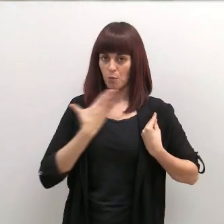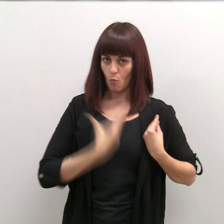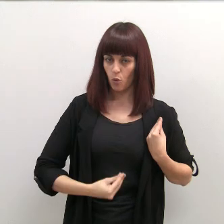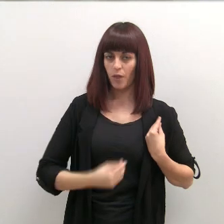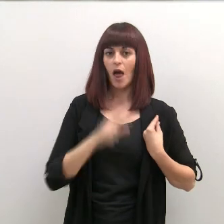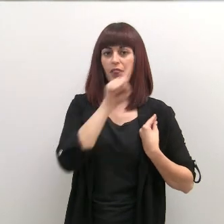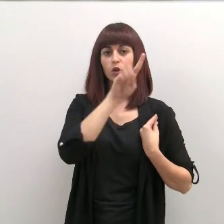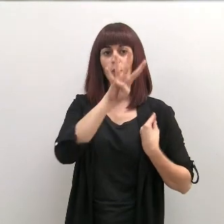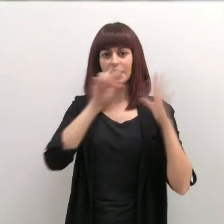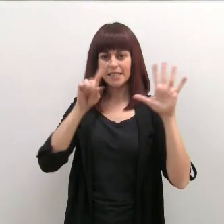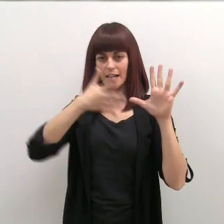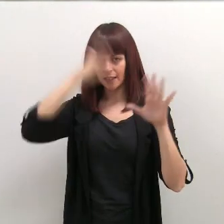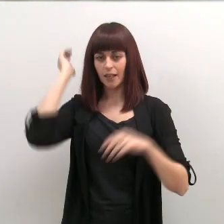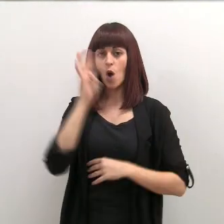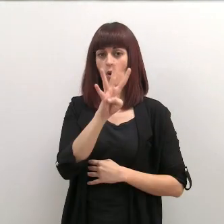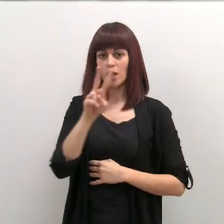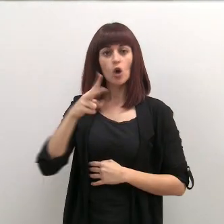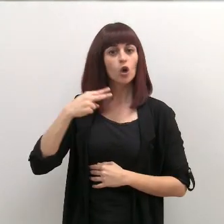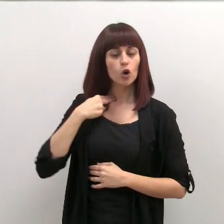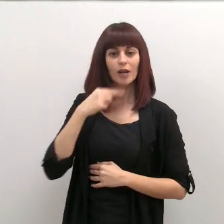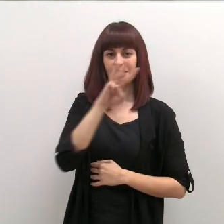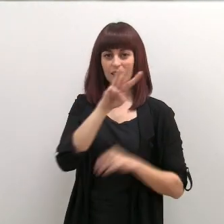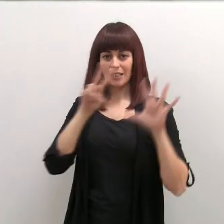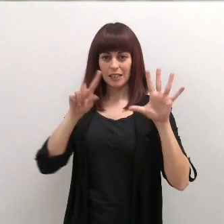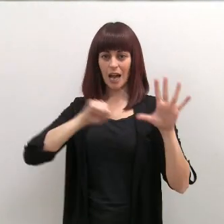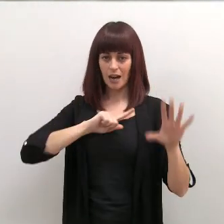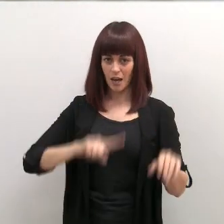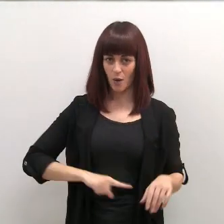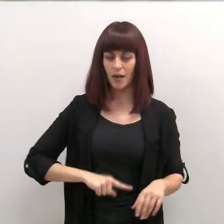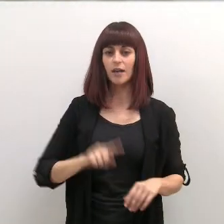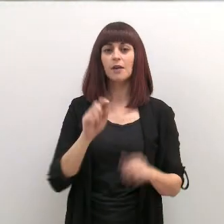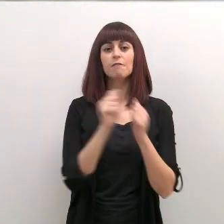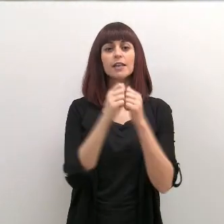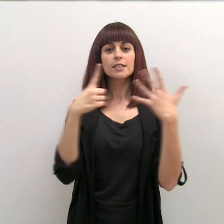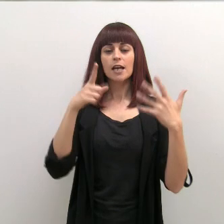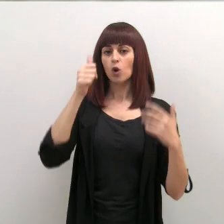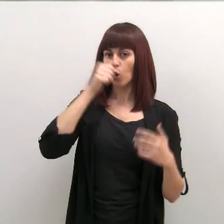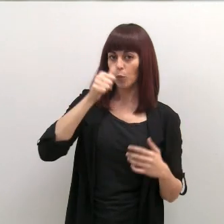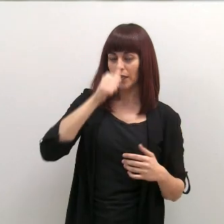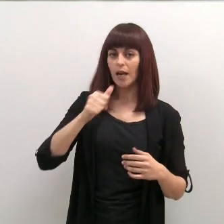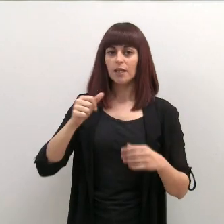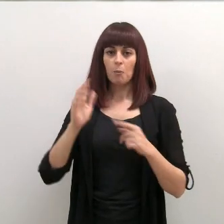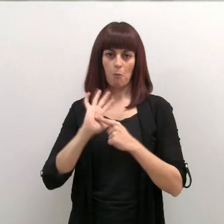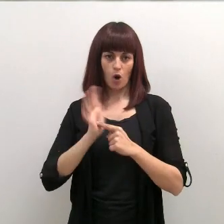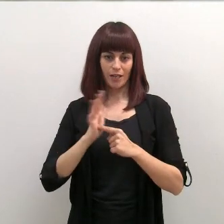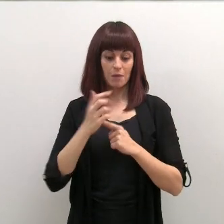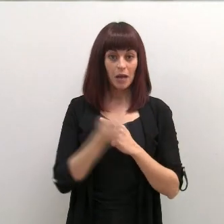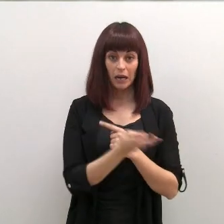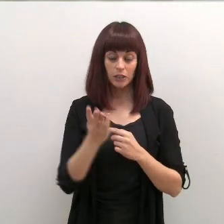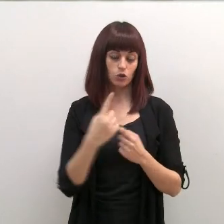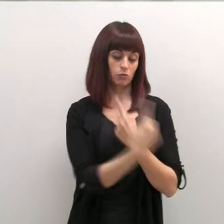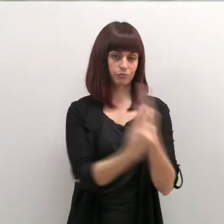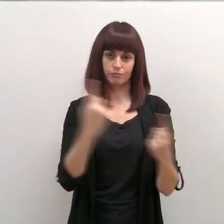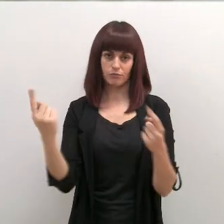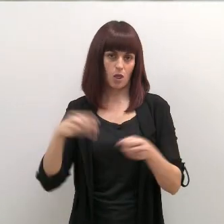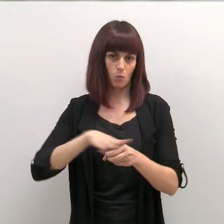a Cartagena, 42 a Lorca, 37 a Caravaca y 26 a Jumilla y Molina, estando el resto distribuidos entre